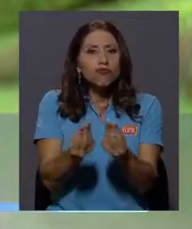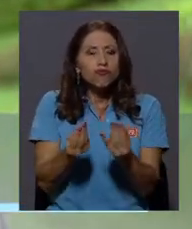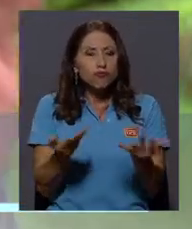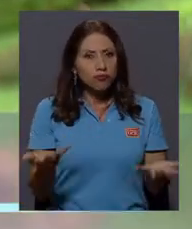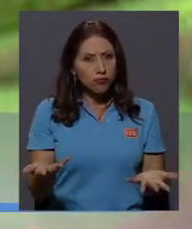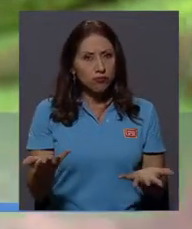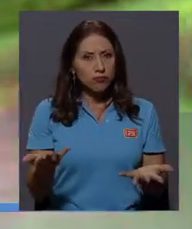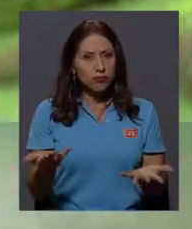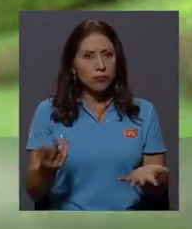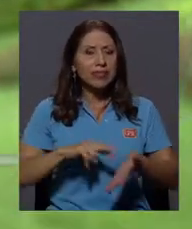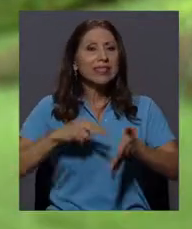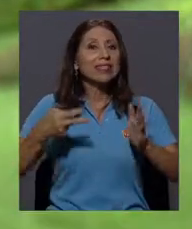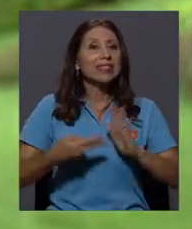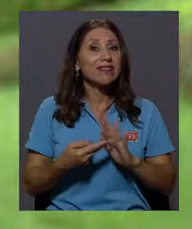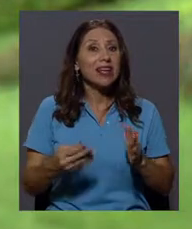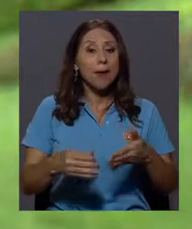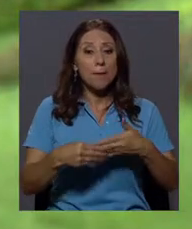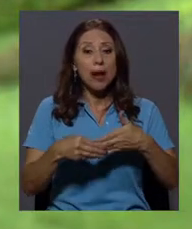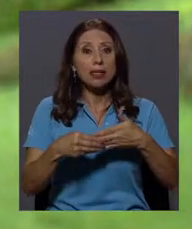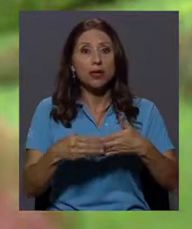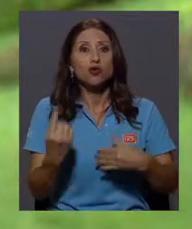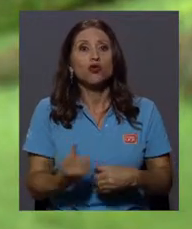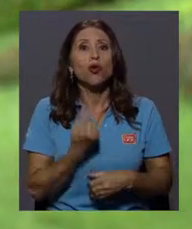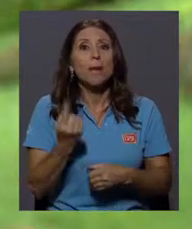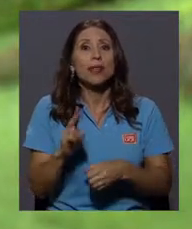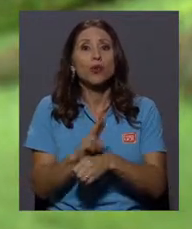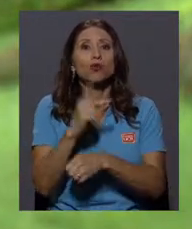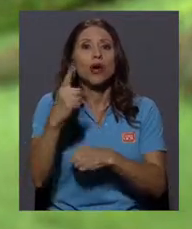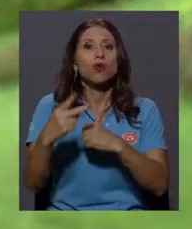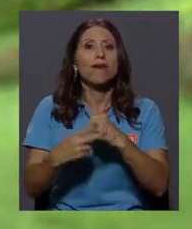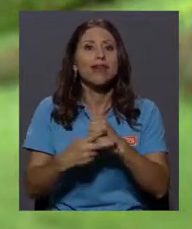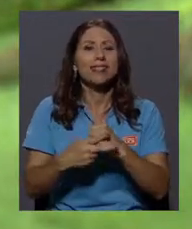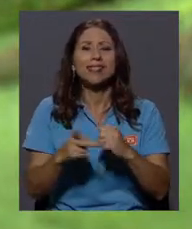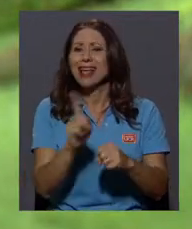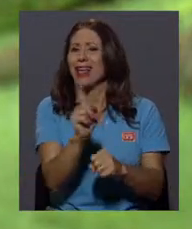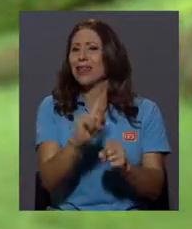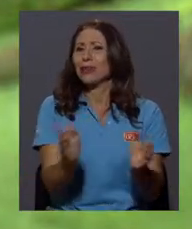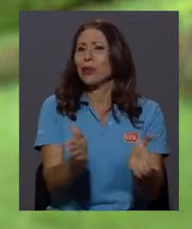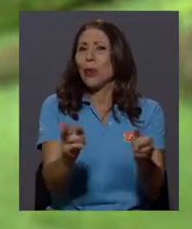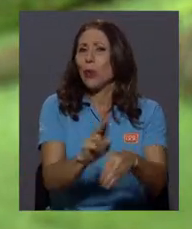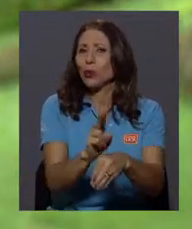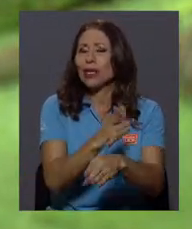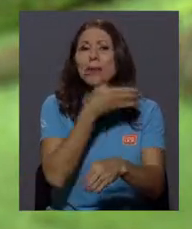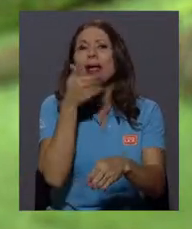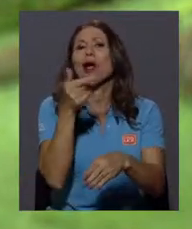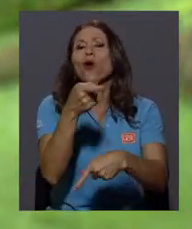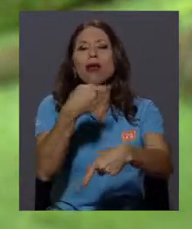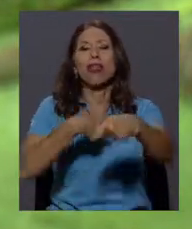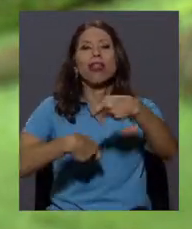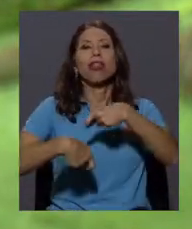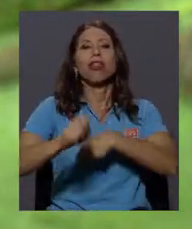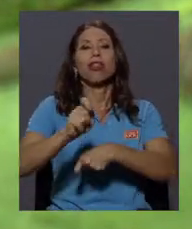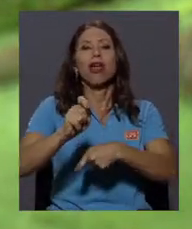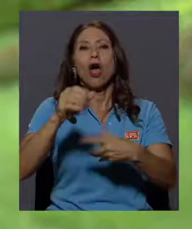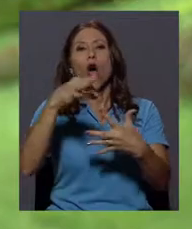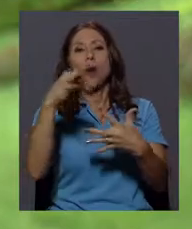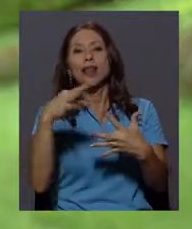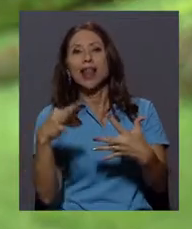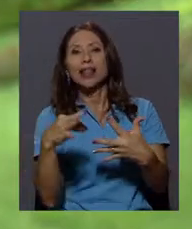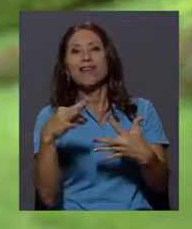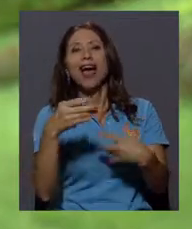decir desincentivar los plásticos de un solo uso y generar alternativas para hacer ese cambio por ese tipo de